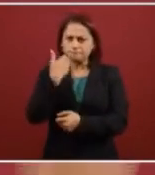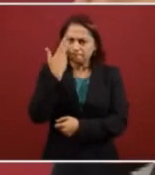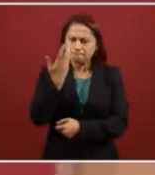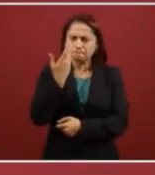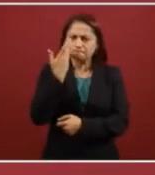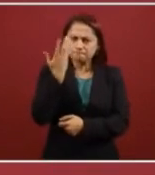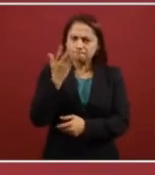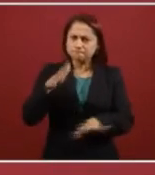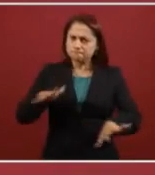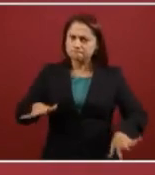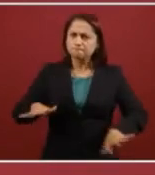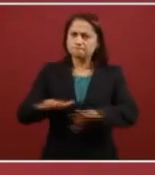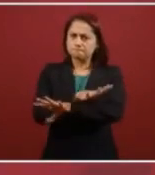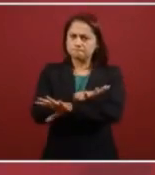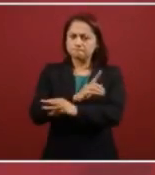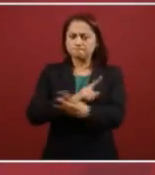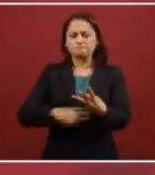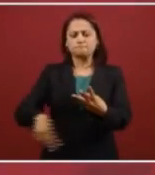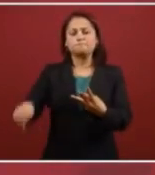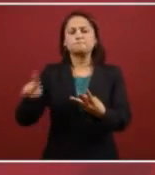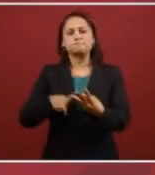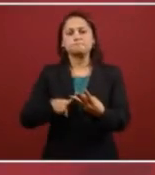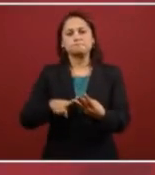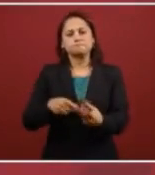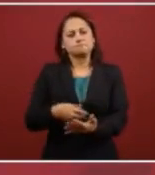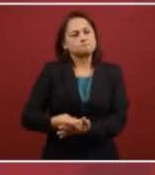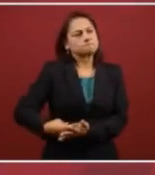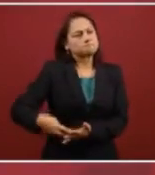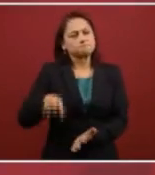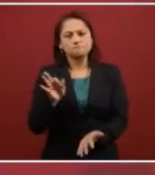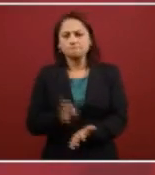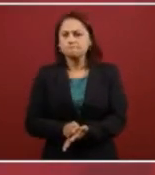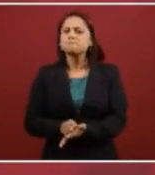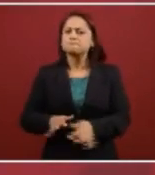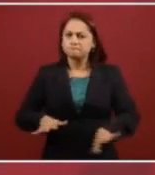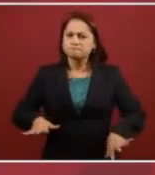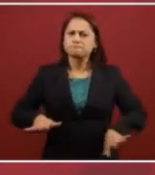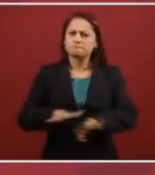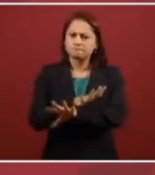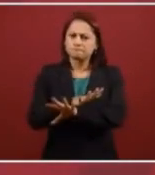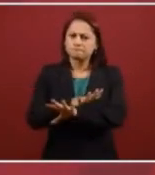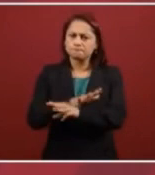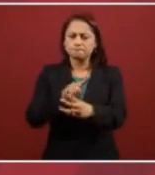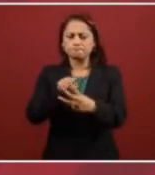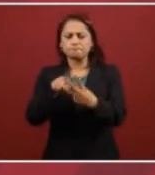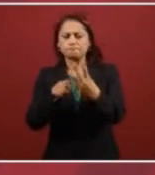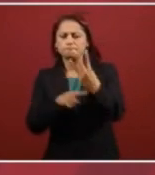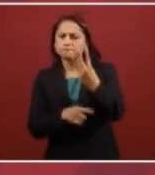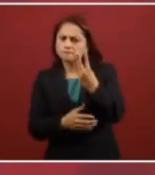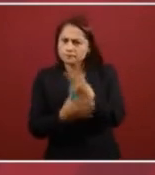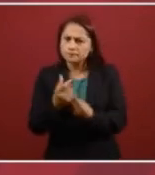so. Y tenemos el aplomo. And we have the power para